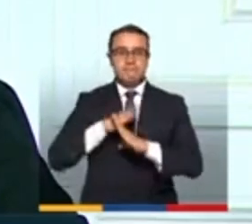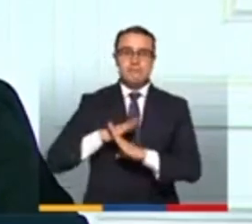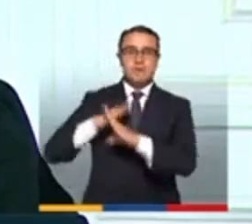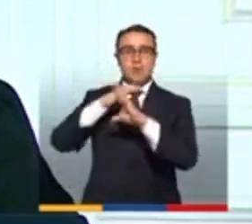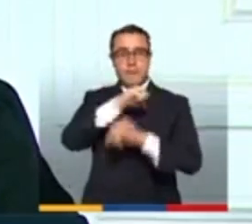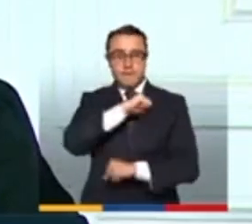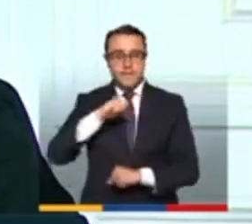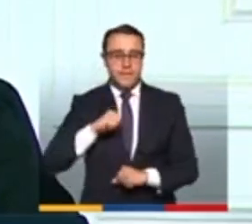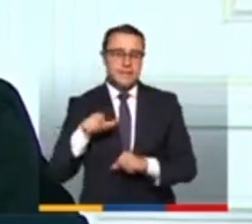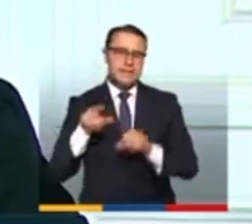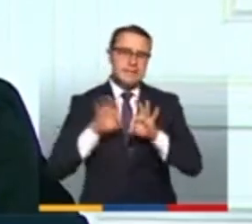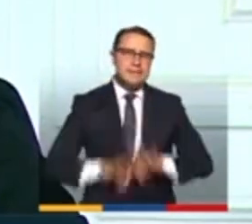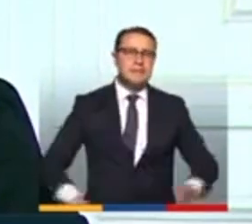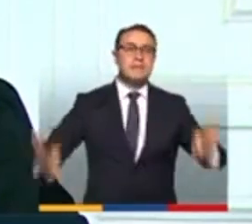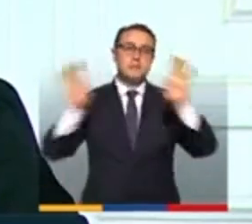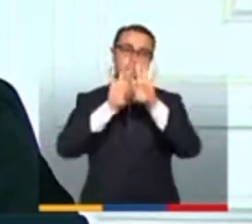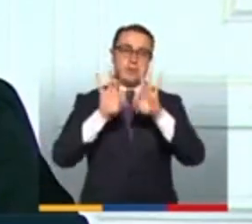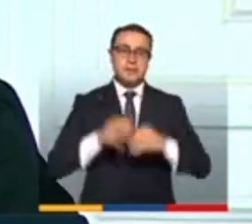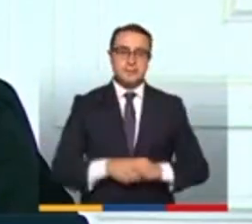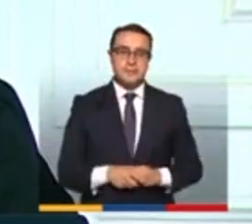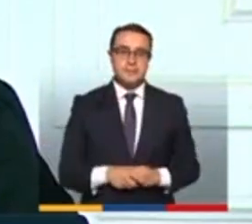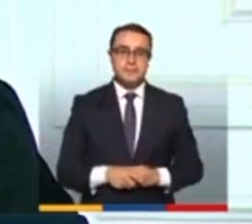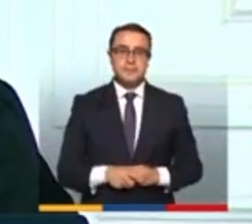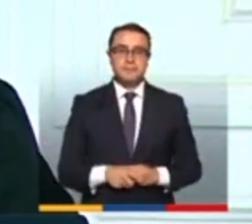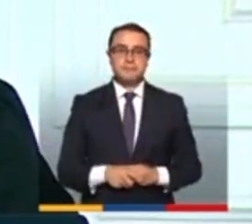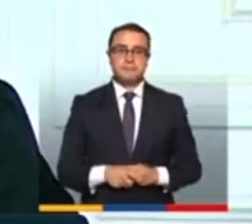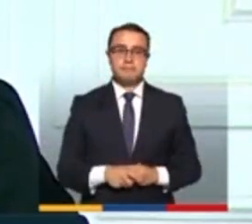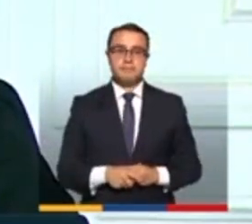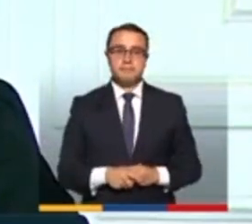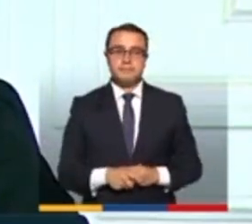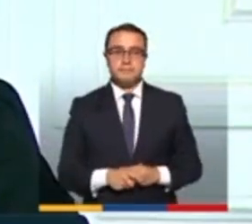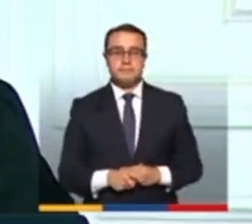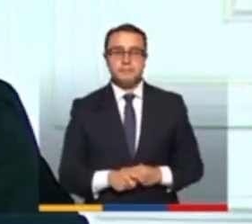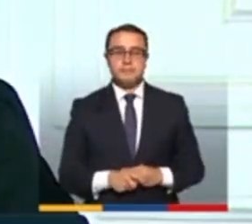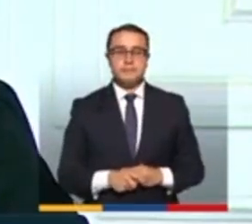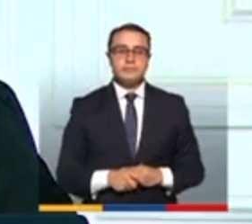fundamental. No deben presentarse